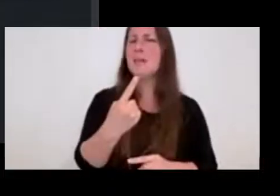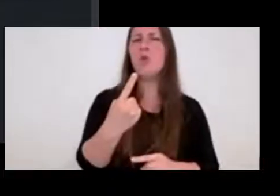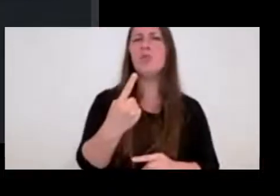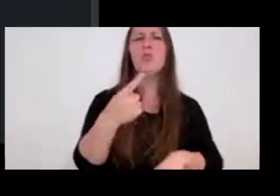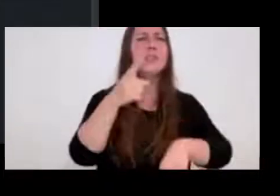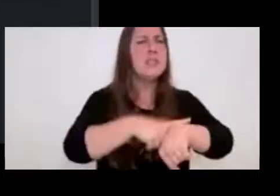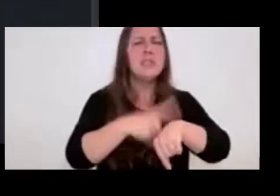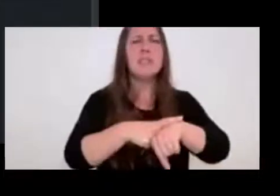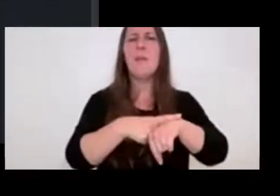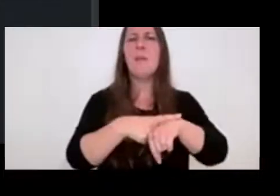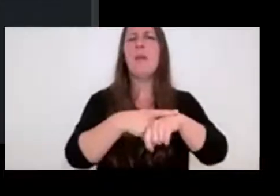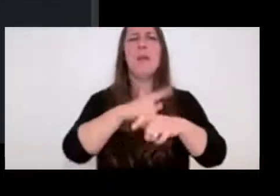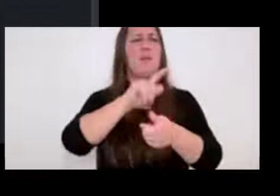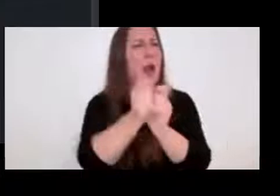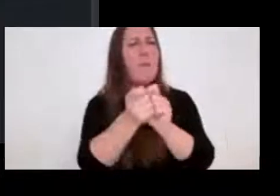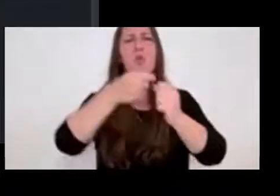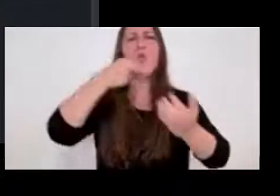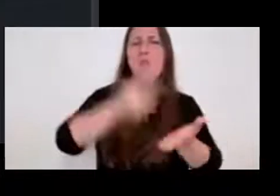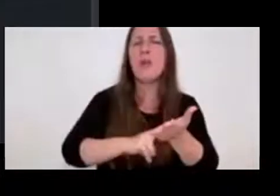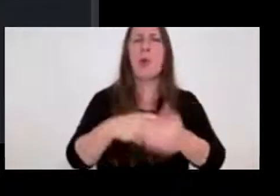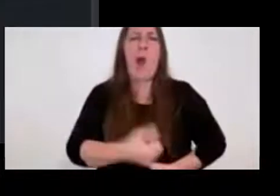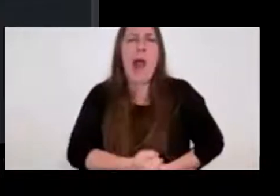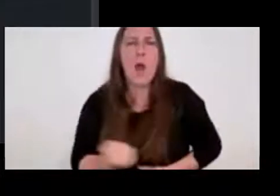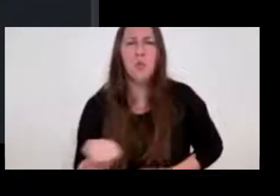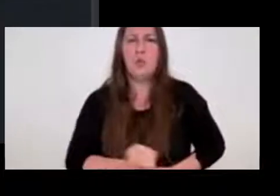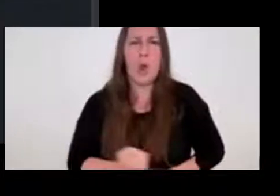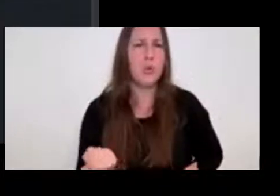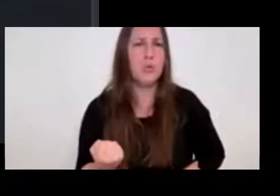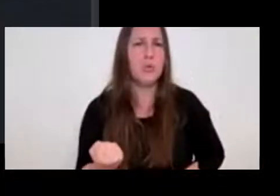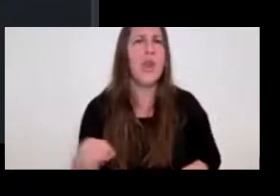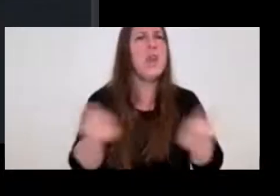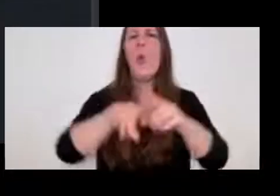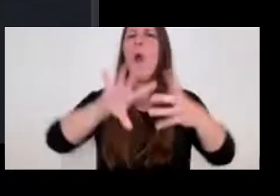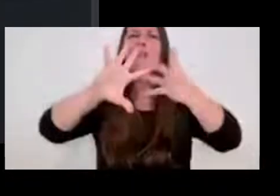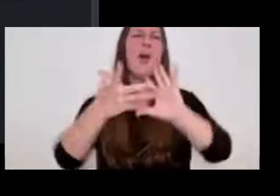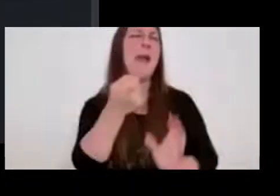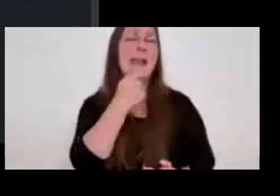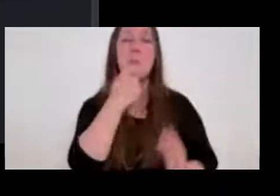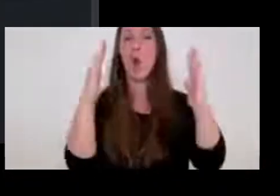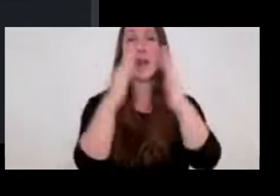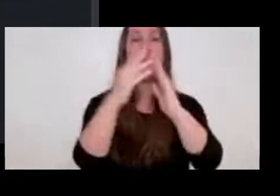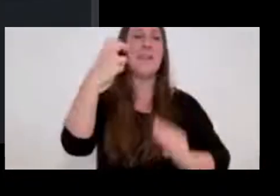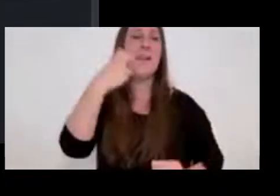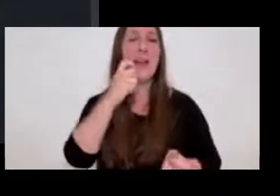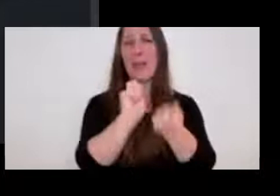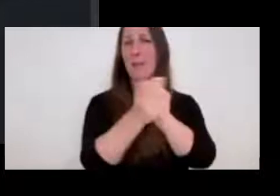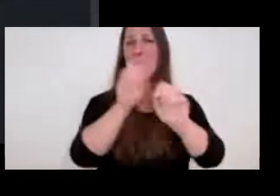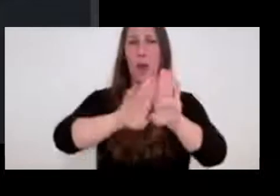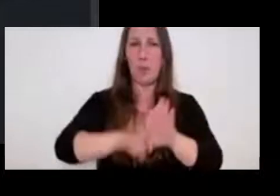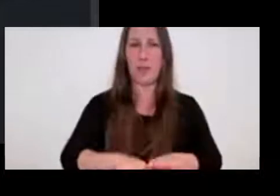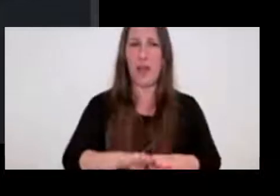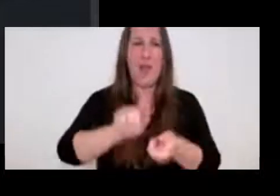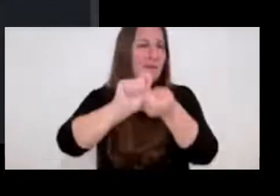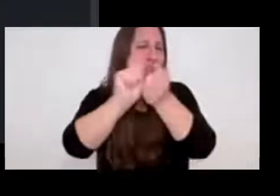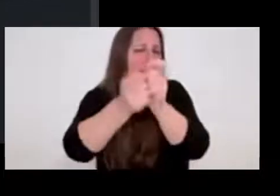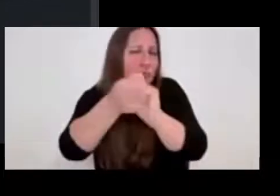ajuste, en pleno cambio impositivo? Y porque es como una casa vieja a la que le cambiamos la puerta. Porque sí, retocamos todos los días las cosas, digamos, ¿no? Pero,